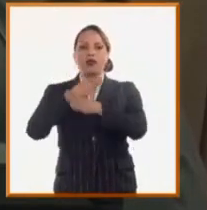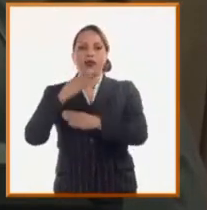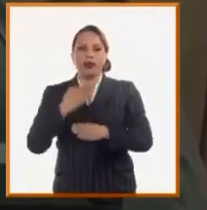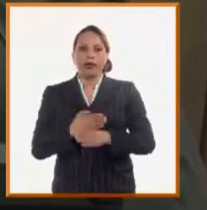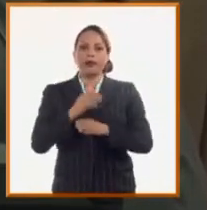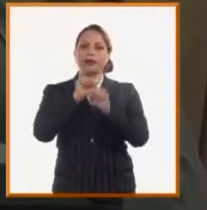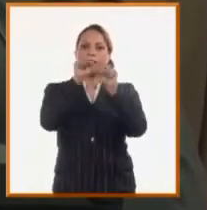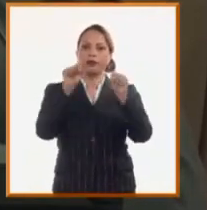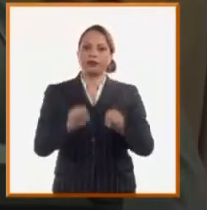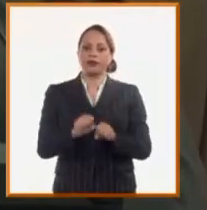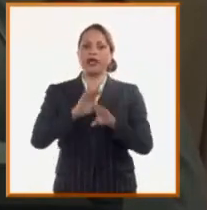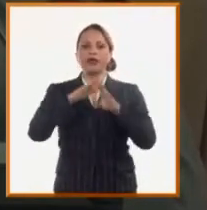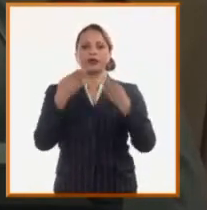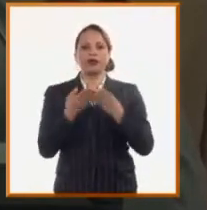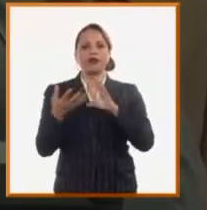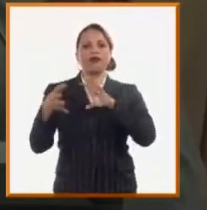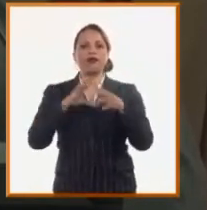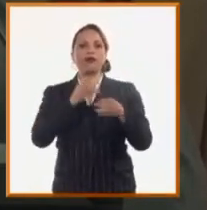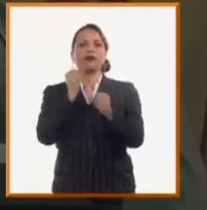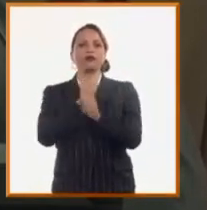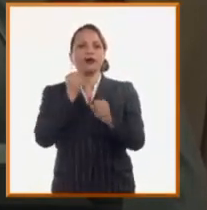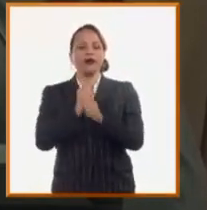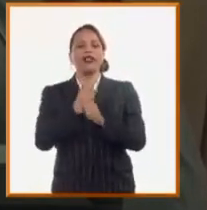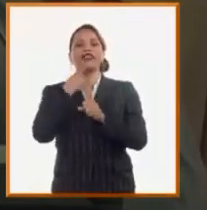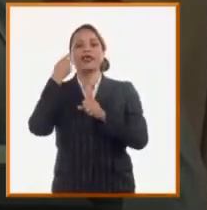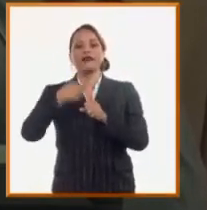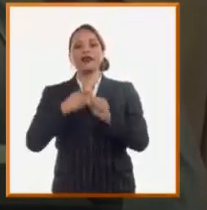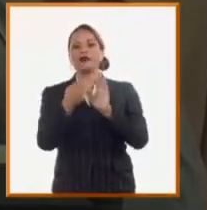posibilidades, la manera en que hacer las cosas.